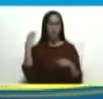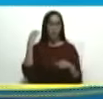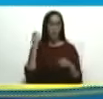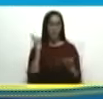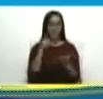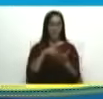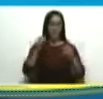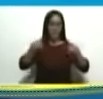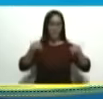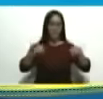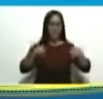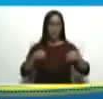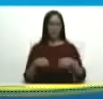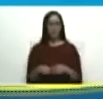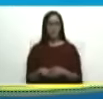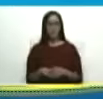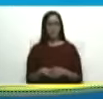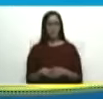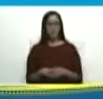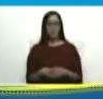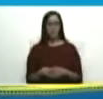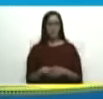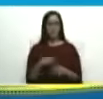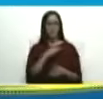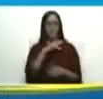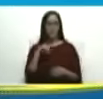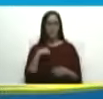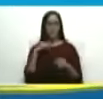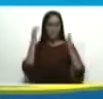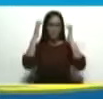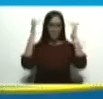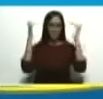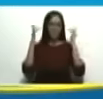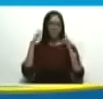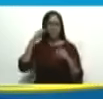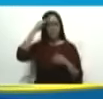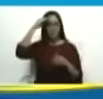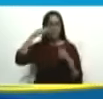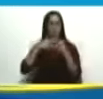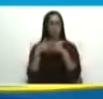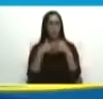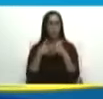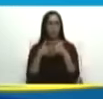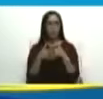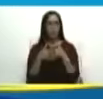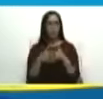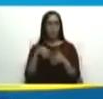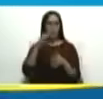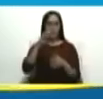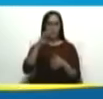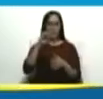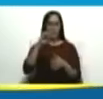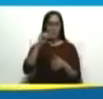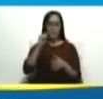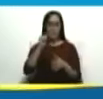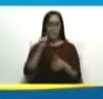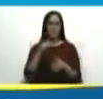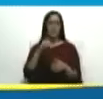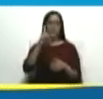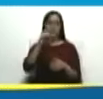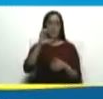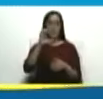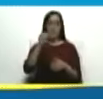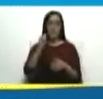para acá, miembros de la inteligencia del ejército de Estados Unidos, de la CIA y de la DEA, las